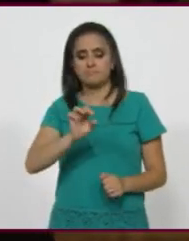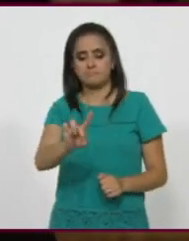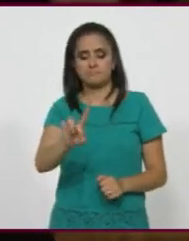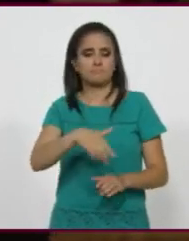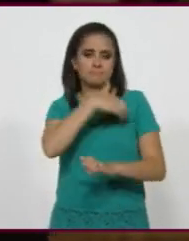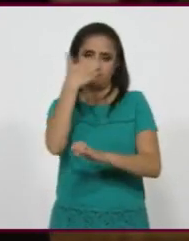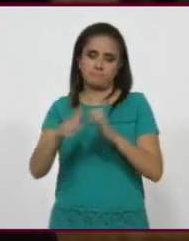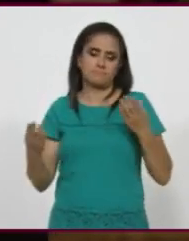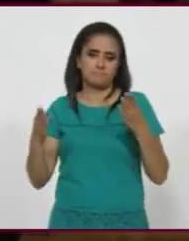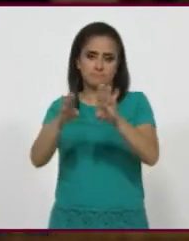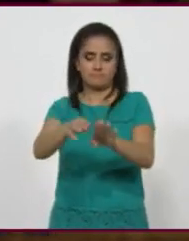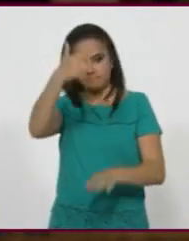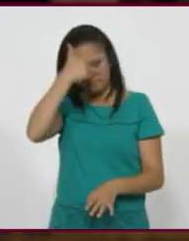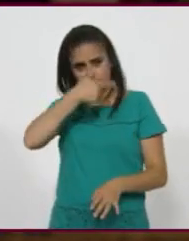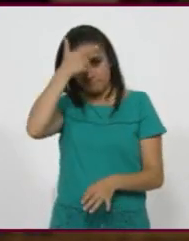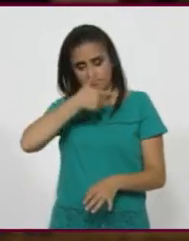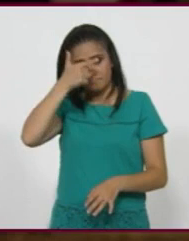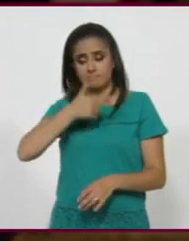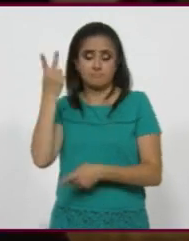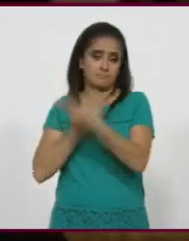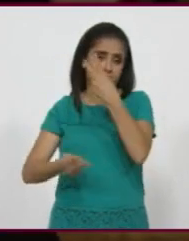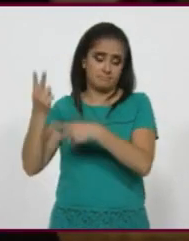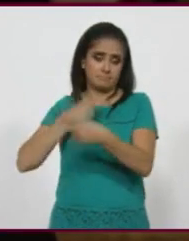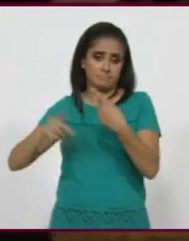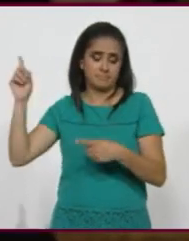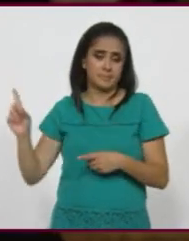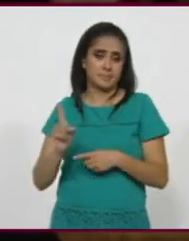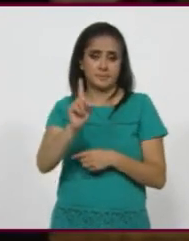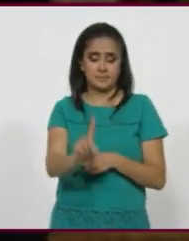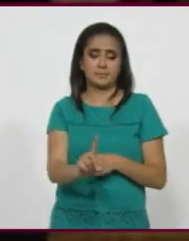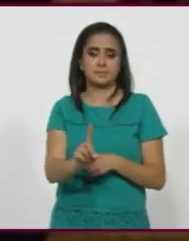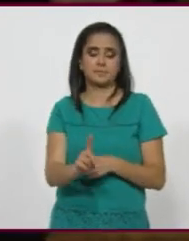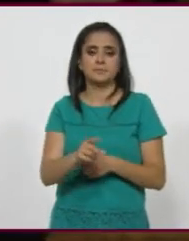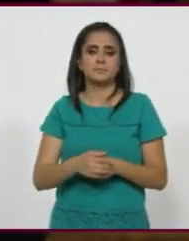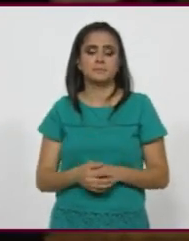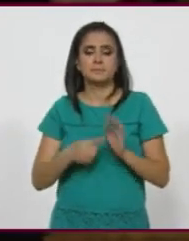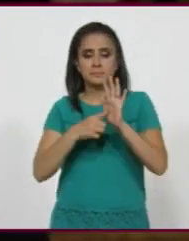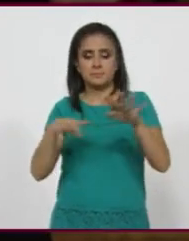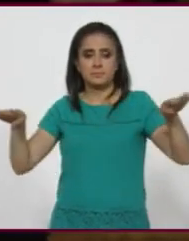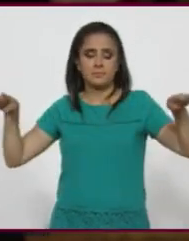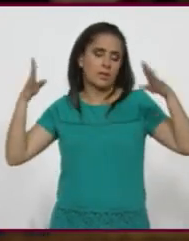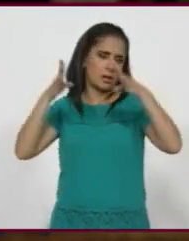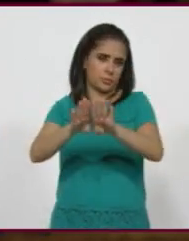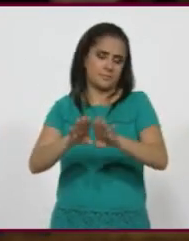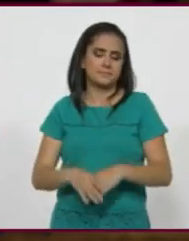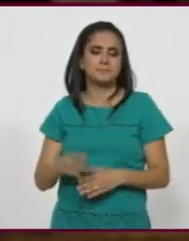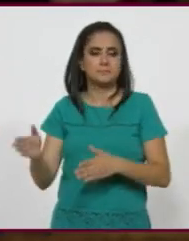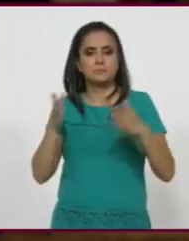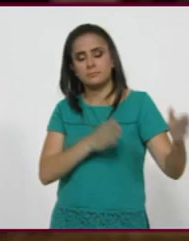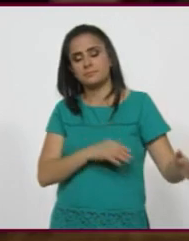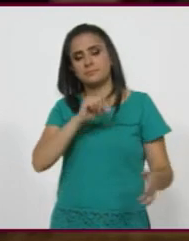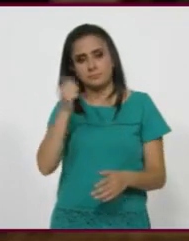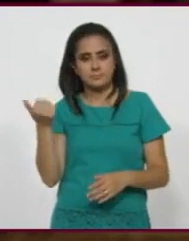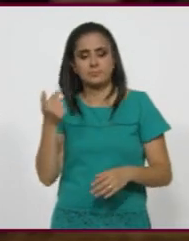domingo por la noche con la presencia del acto de clausura. Pero bueno, pues vámonos a lo que